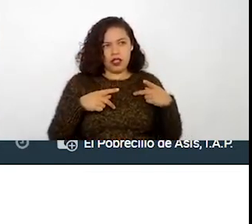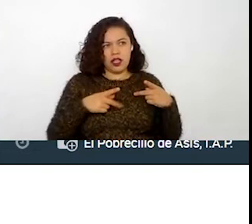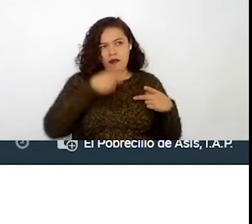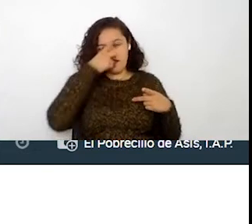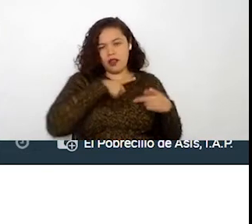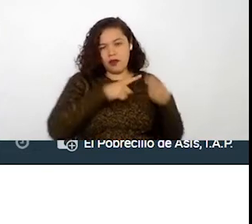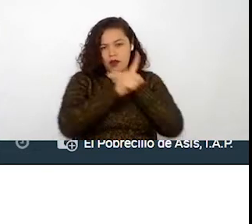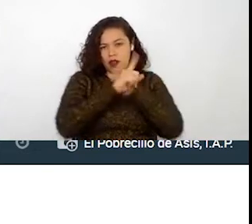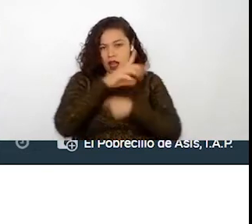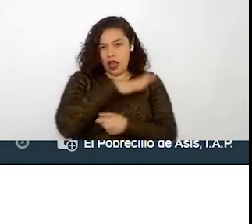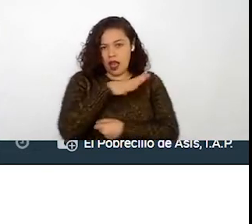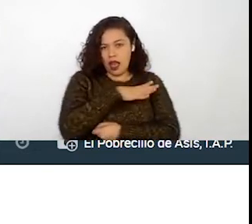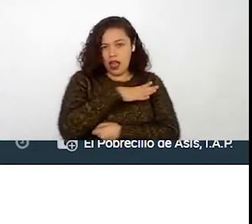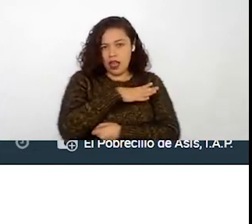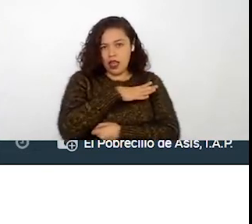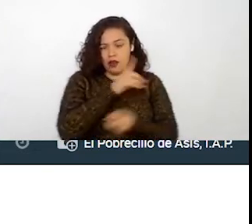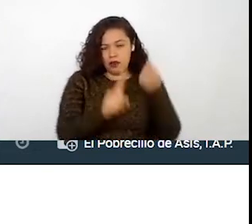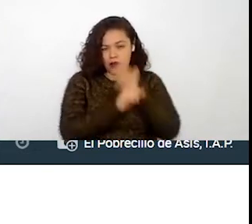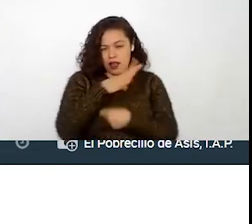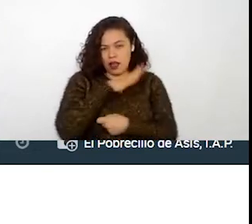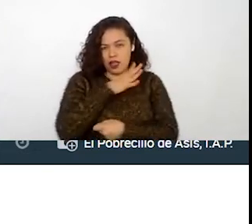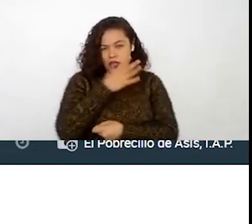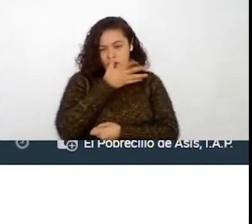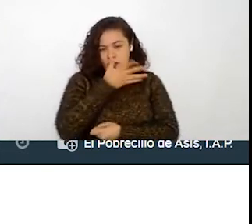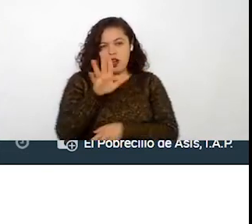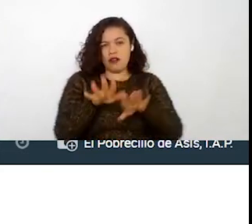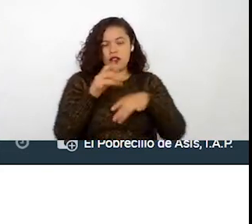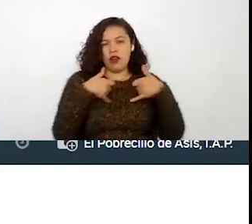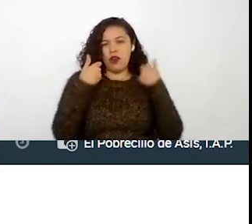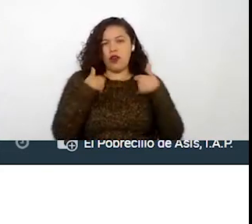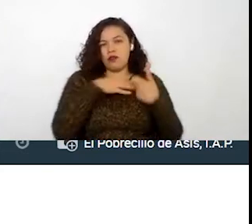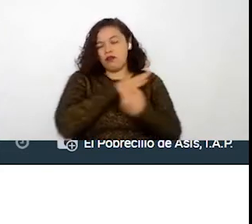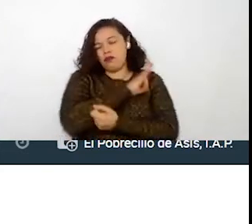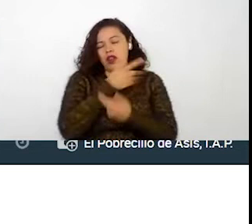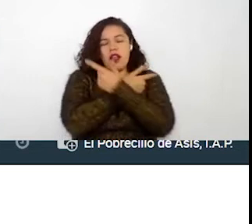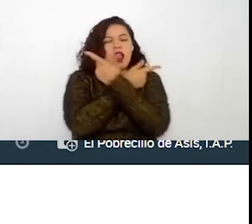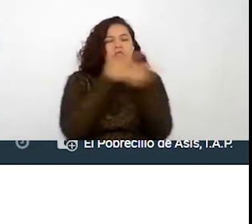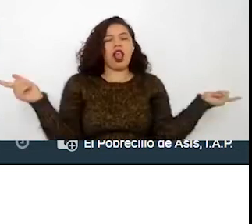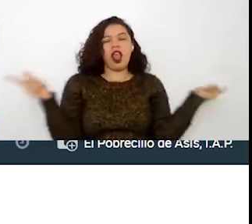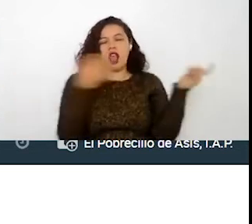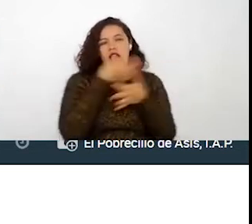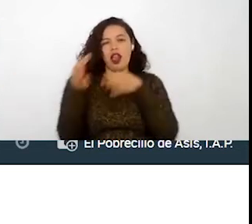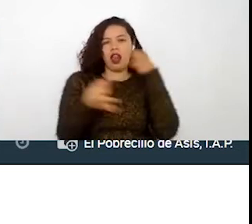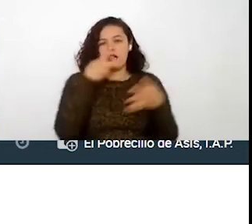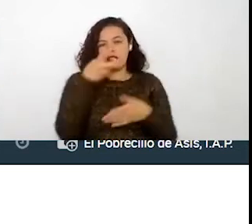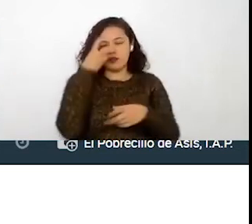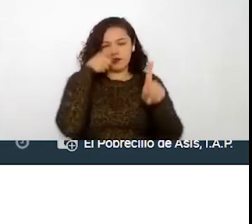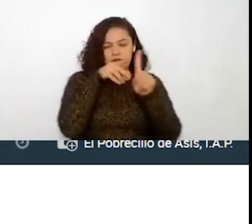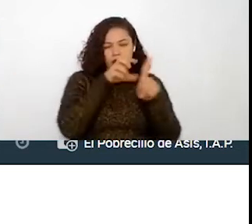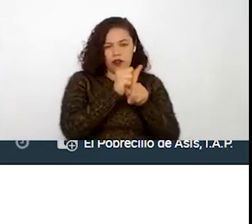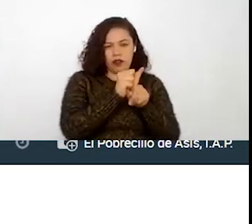problemática que que tenemos a veces los adolescentes pueden ser muy abiertos y es la intención no poder